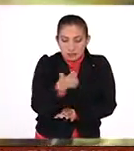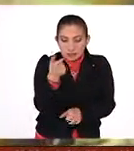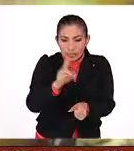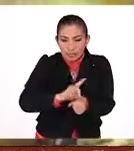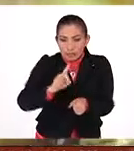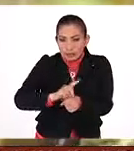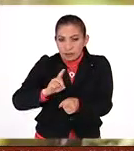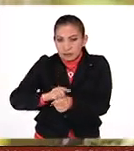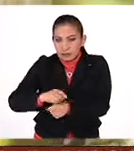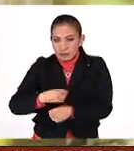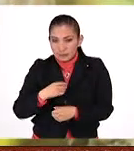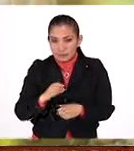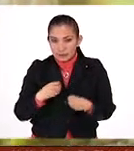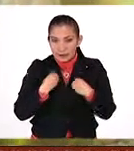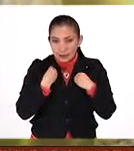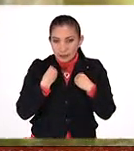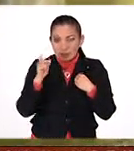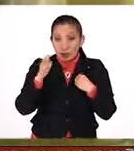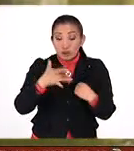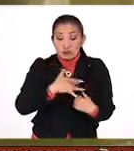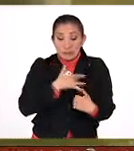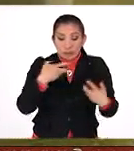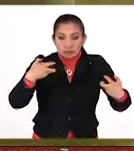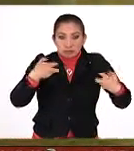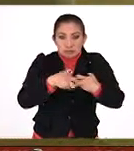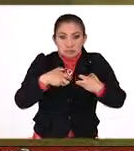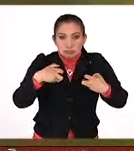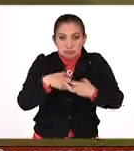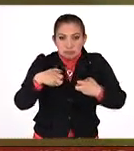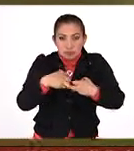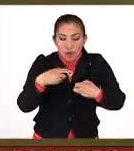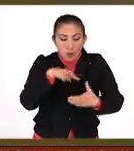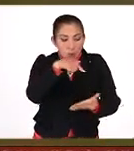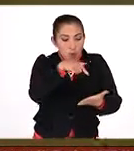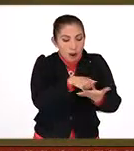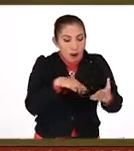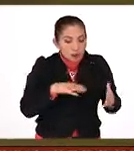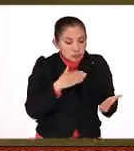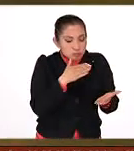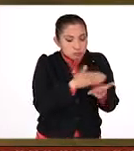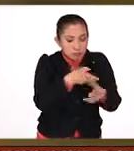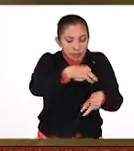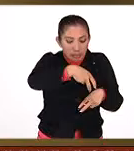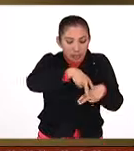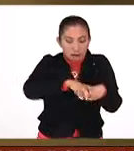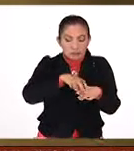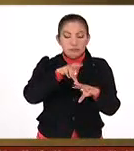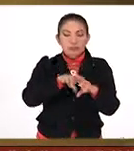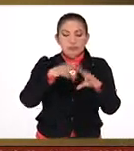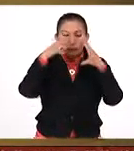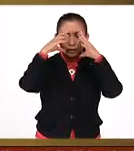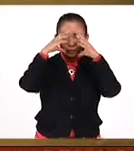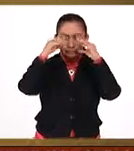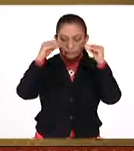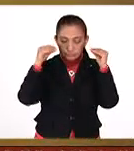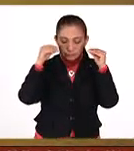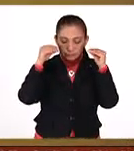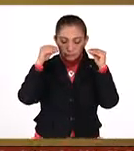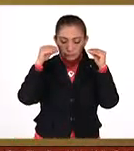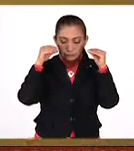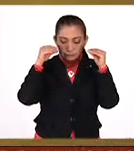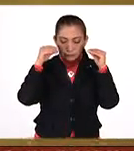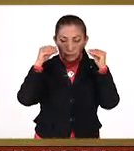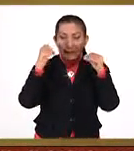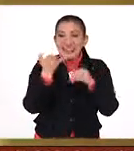momento de la vida cuando te sientas tenso encuentra un lugar en donde puedas sentarte derecho y cerrar tus ojos